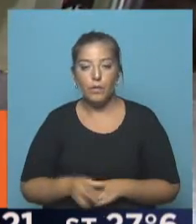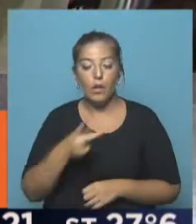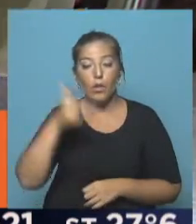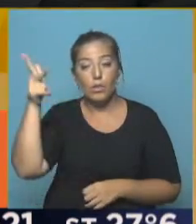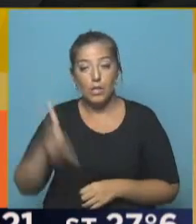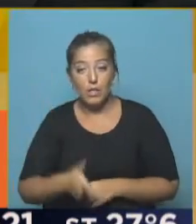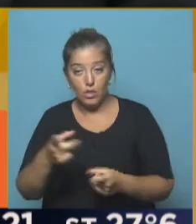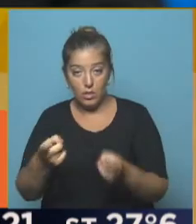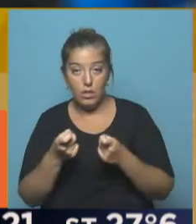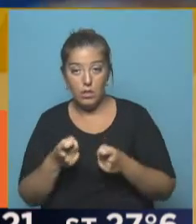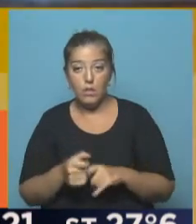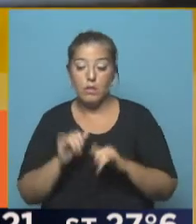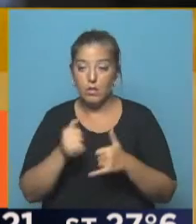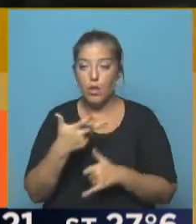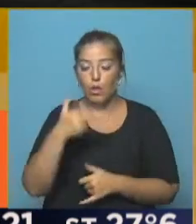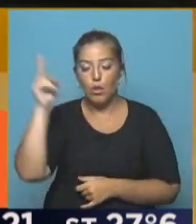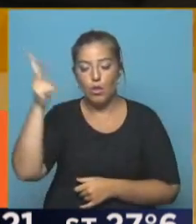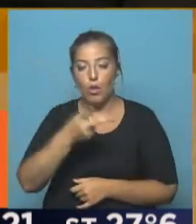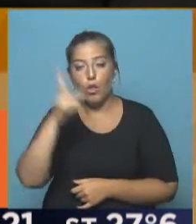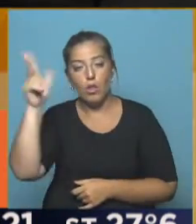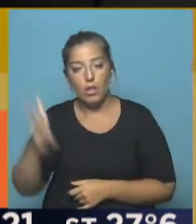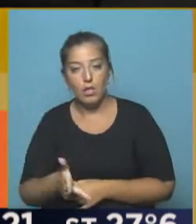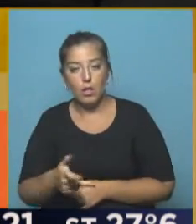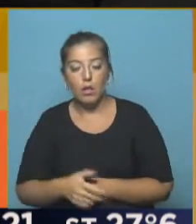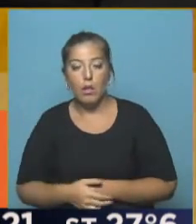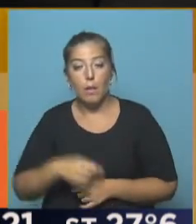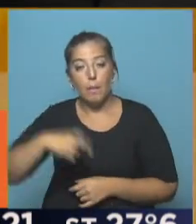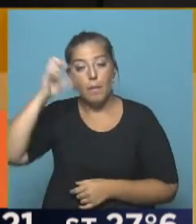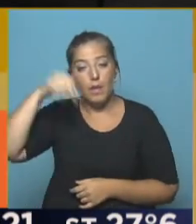Jorge, perdón. Dos tercios. Las dos terceras partes para que Pence sea